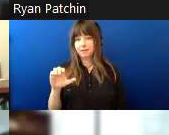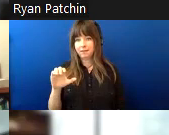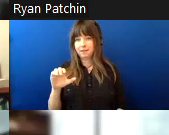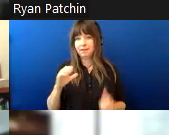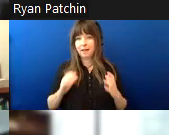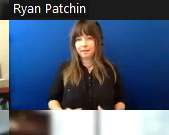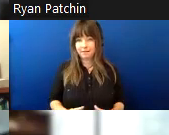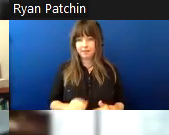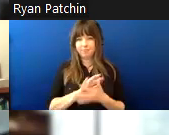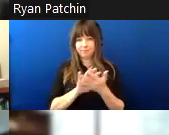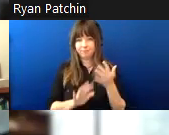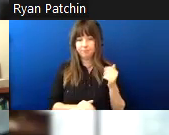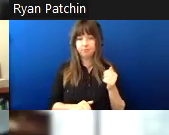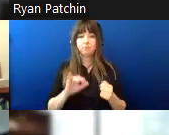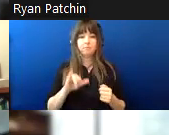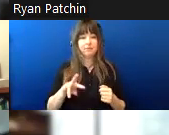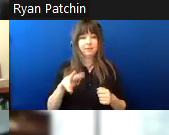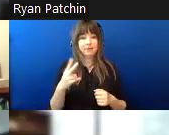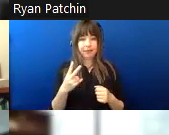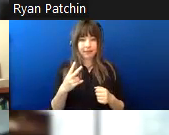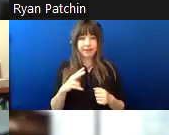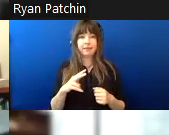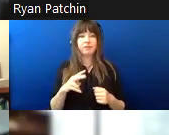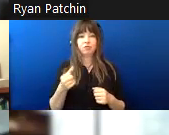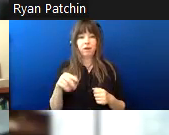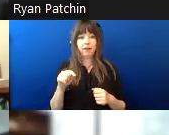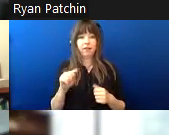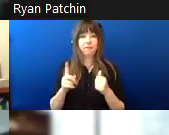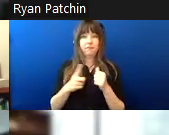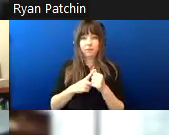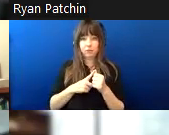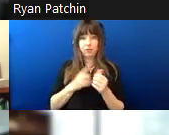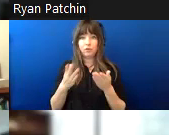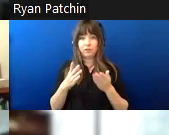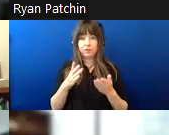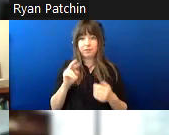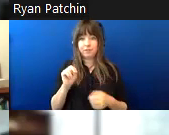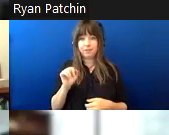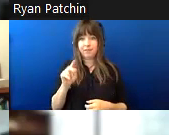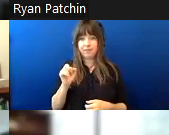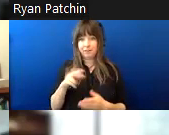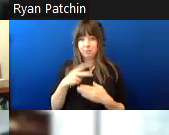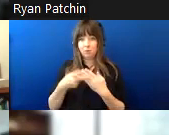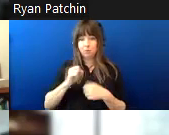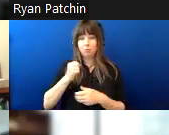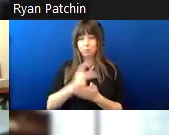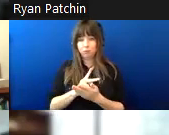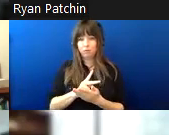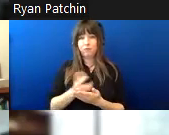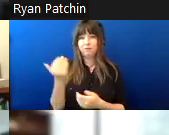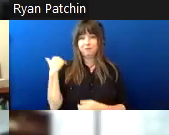Entonces este es el segundo ciclo para el navegador. El primero fue aprobado en